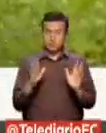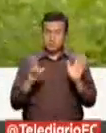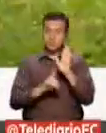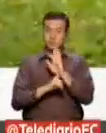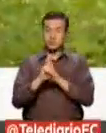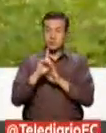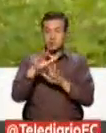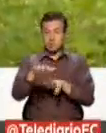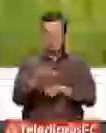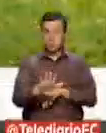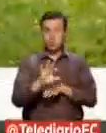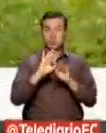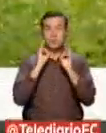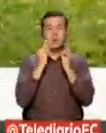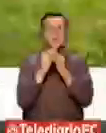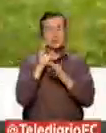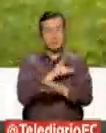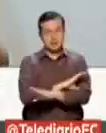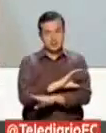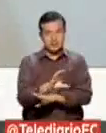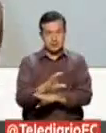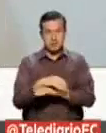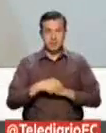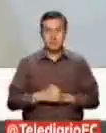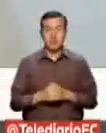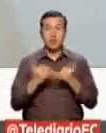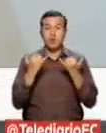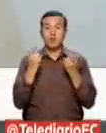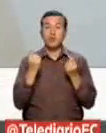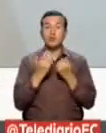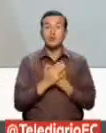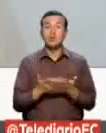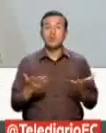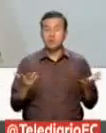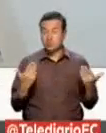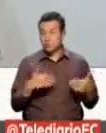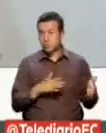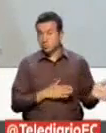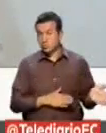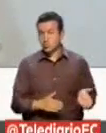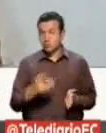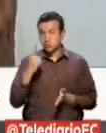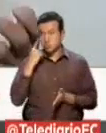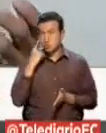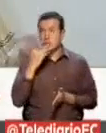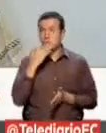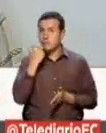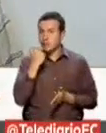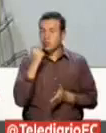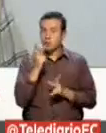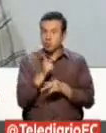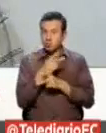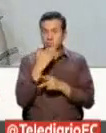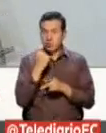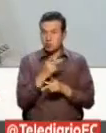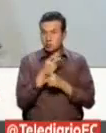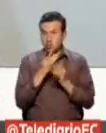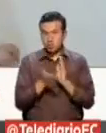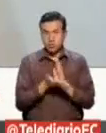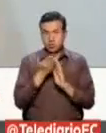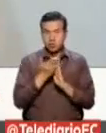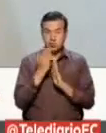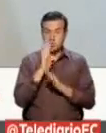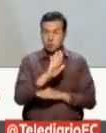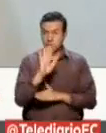la agricultura familiar y campesina. Estos recursos van a permitir mejorar la producción en